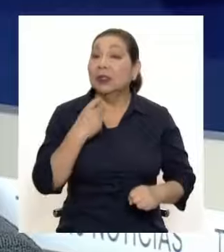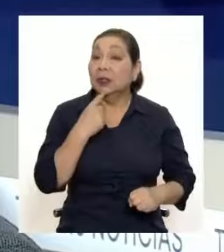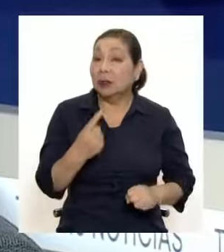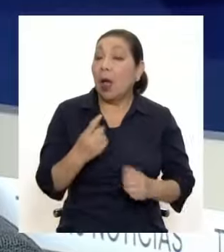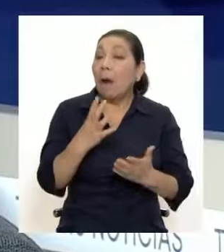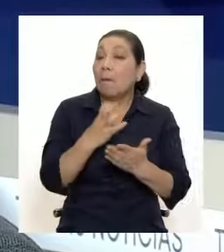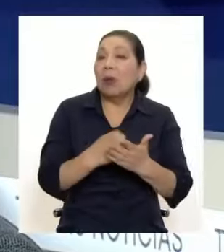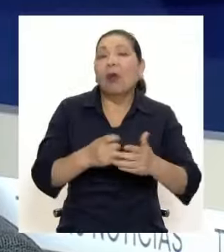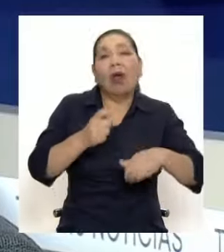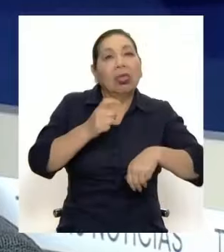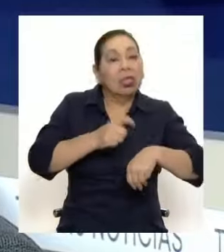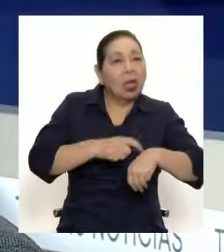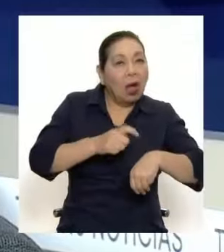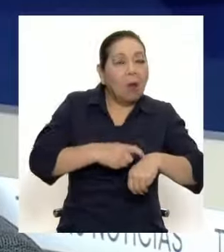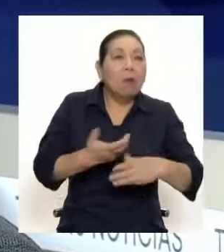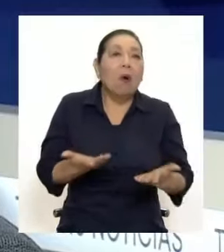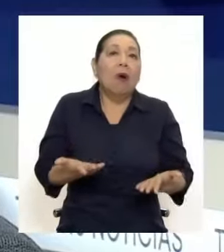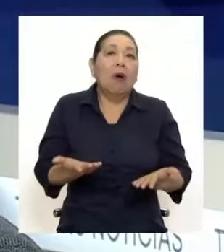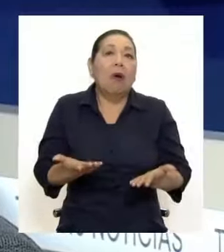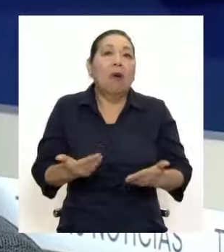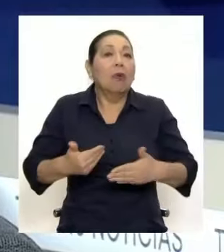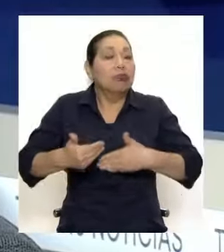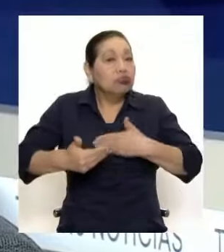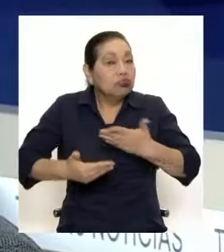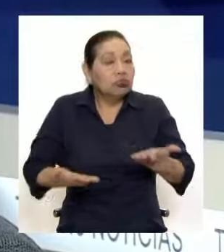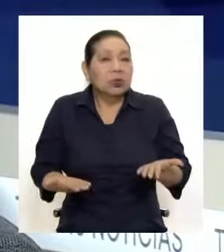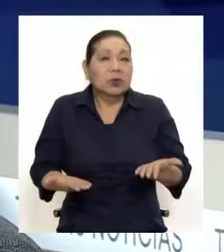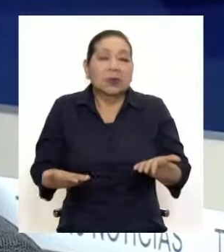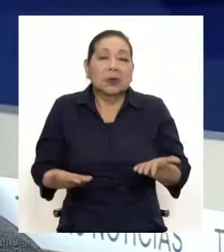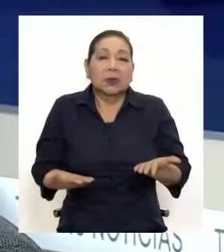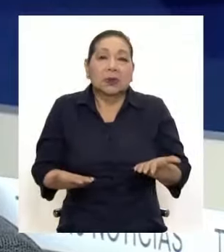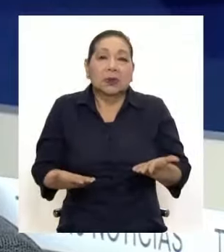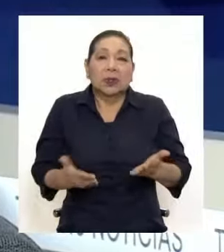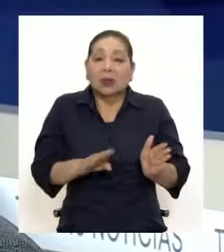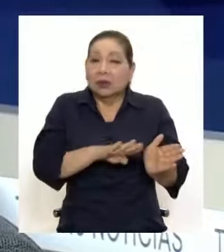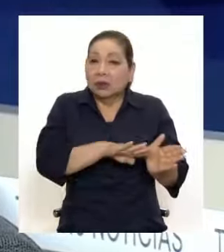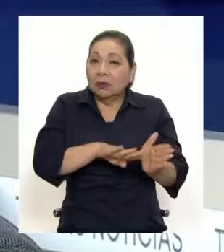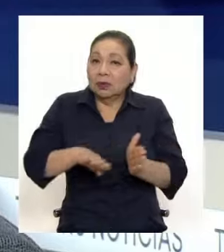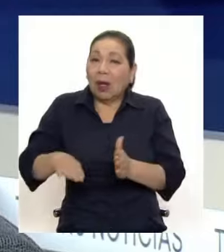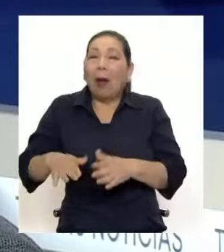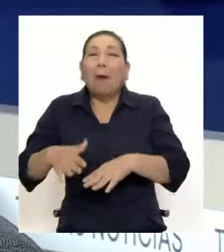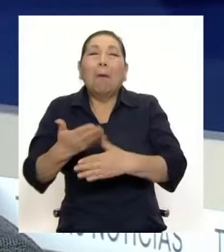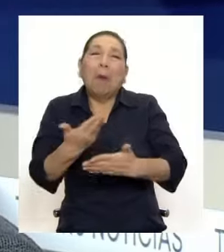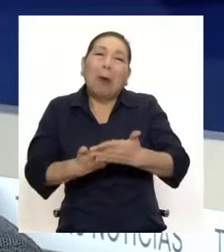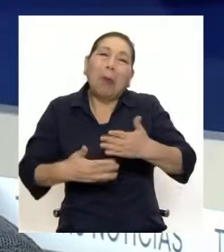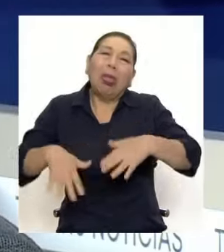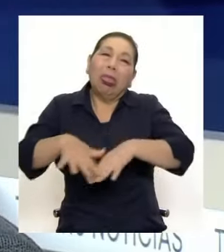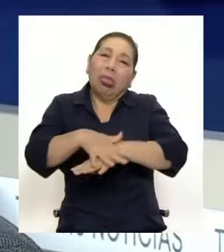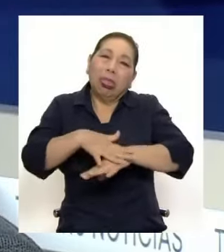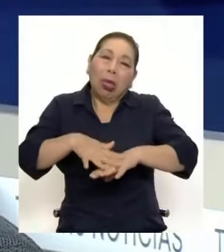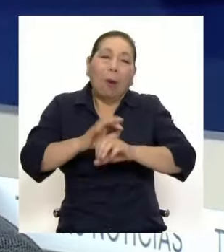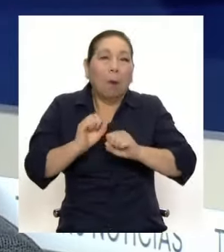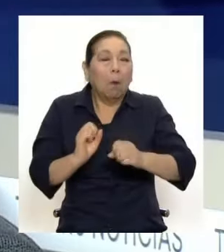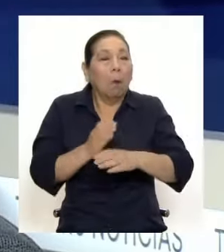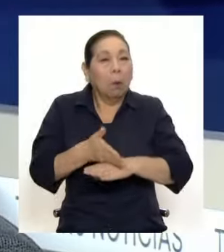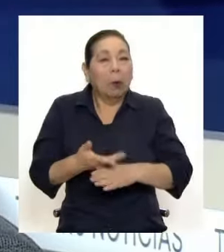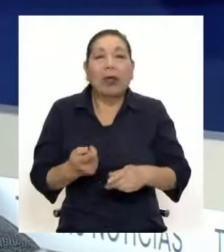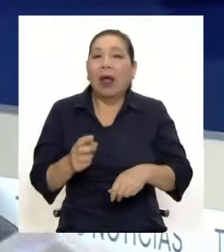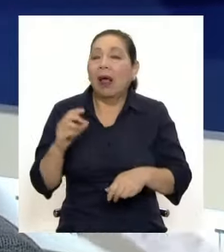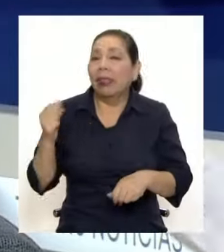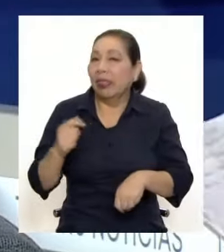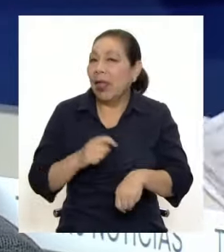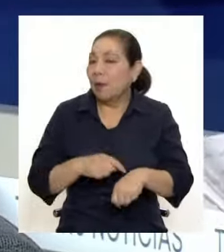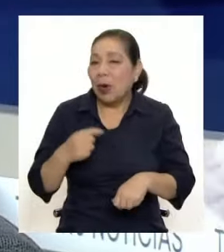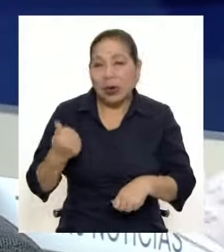reducir tiempos en simplificar procedimientos eliminar trabas burocráticas de manera que ellos puedan llegar en tiempo